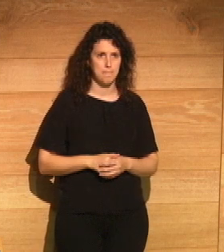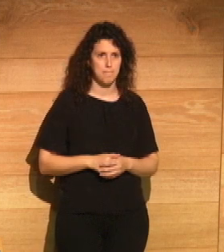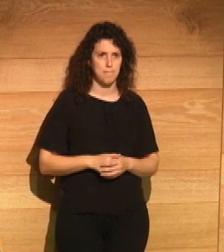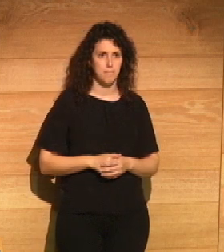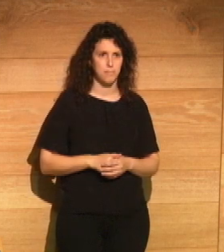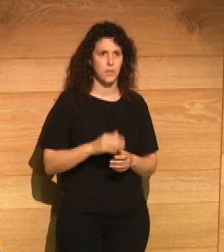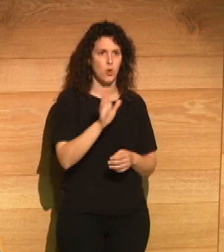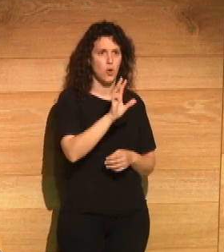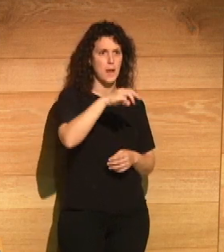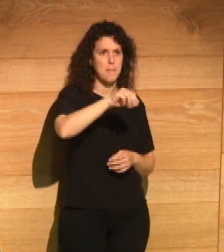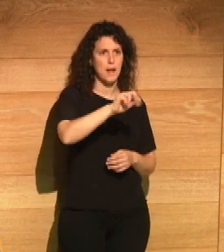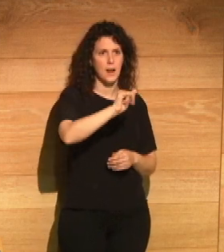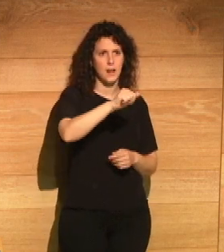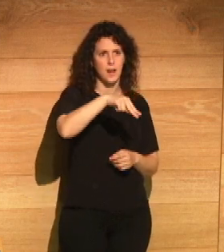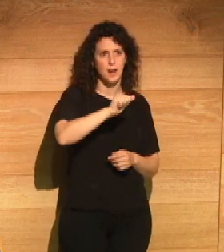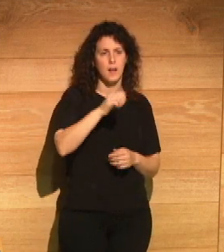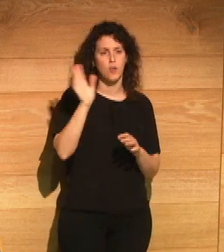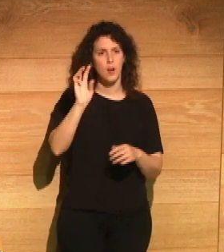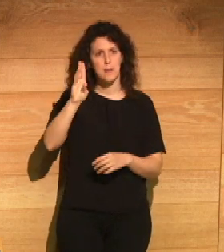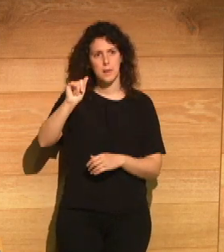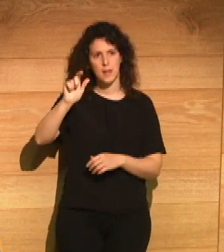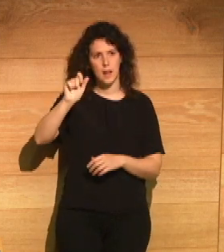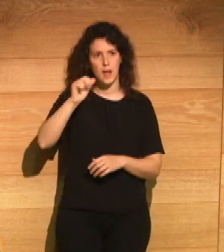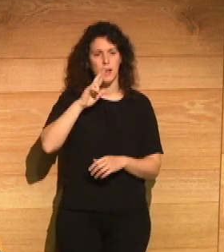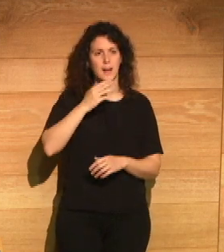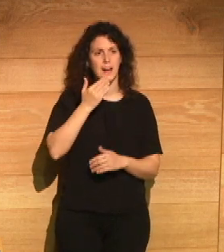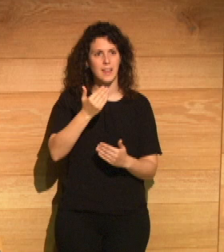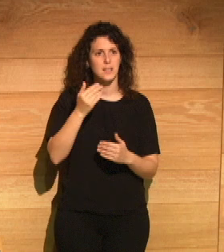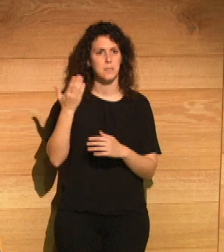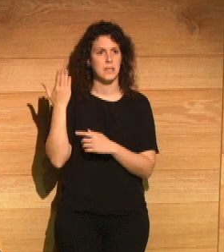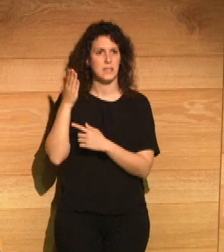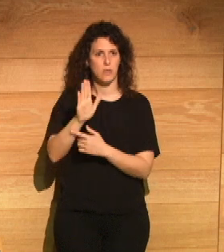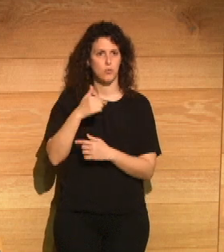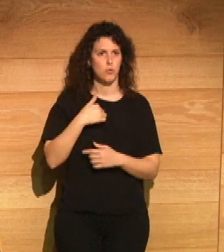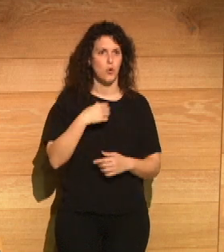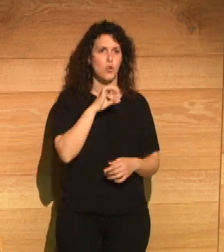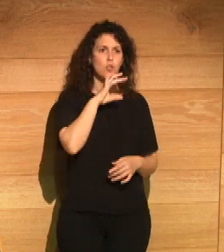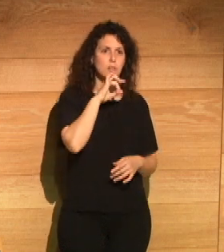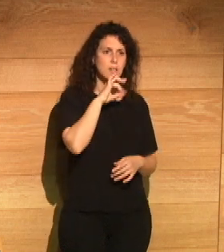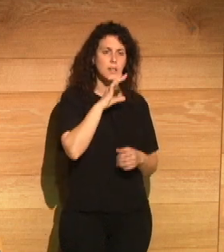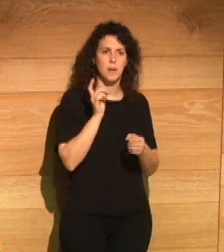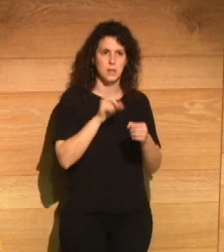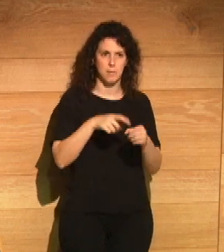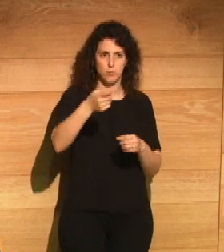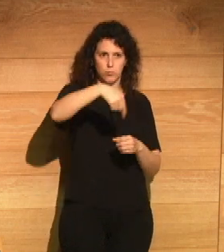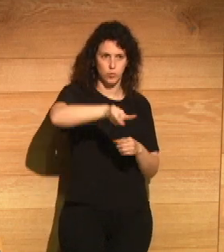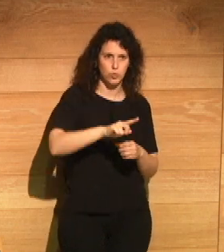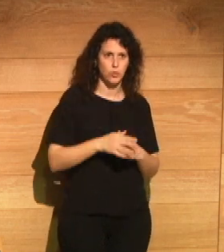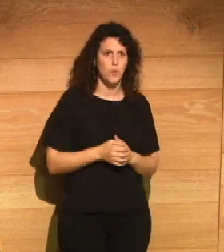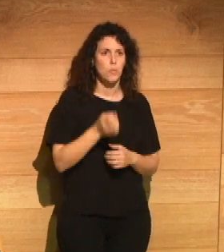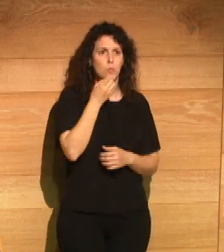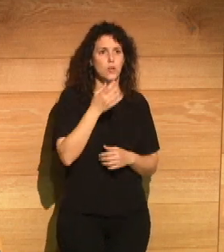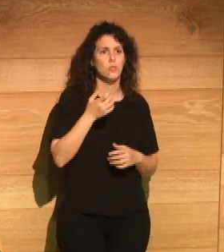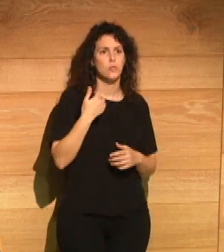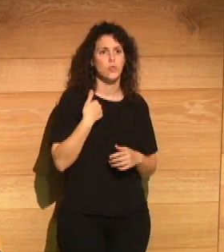Hola Mariana, hola Pilar, muchas gracias por esa presentación. Estoy muy contenta de estar acá con ustedes. Bueno, pues yo